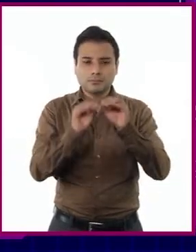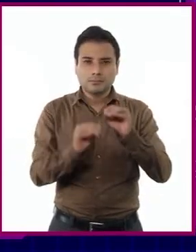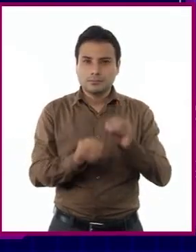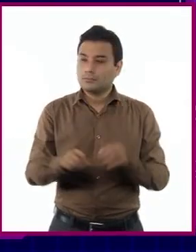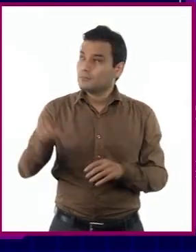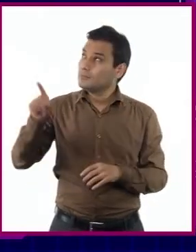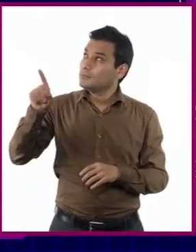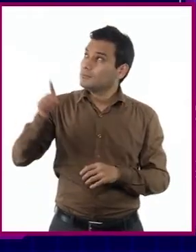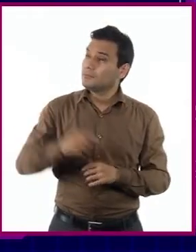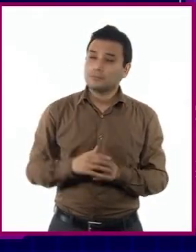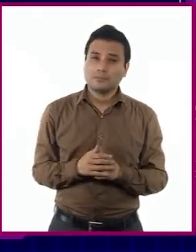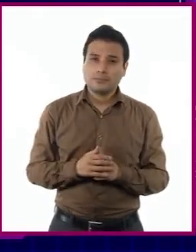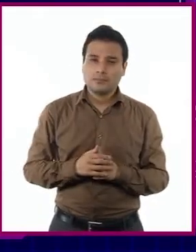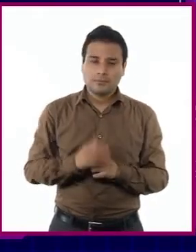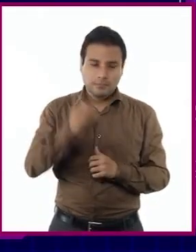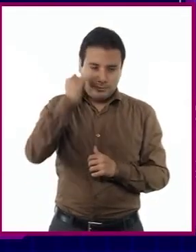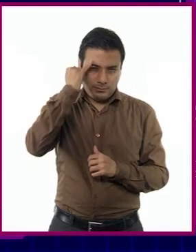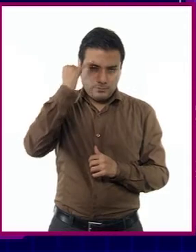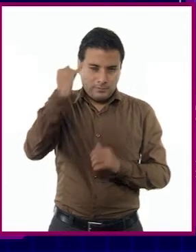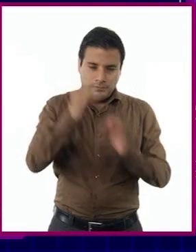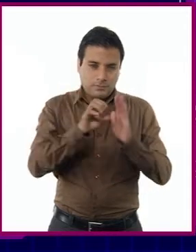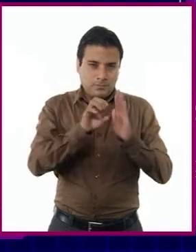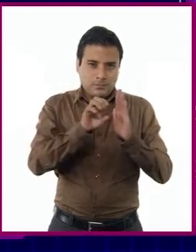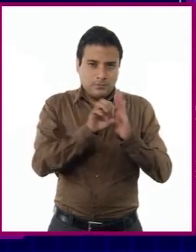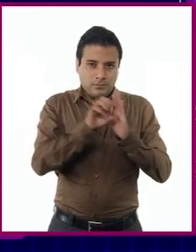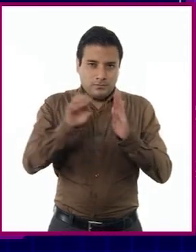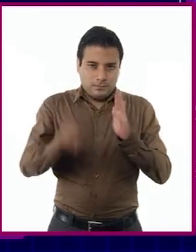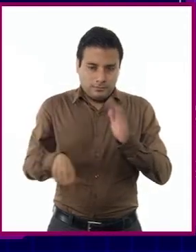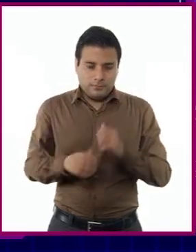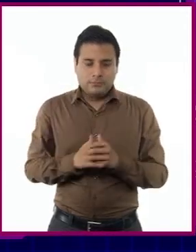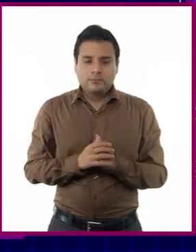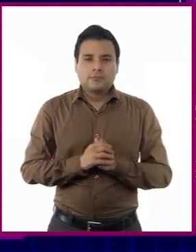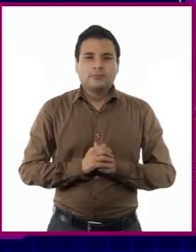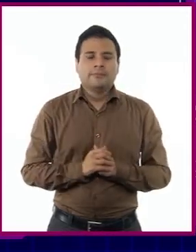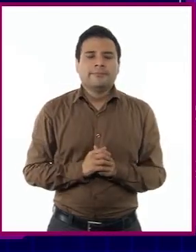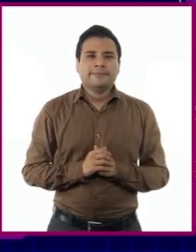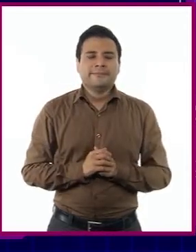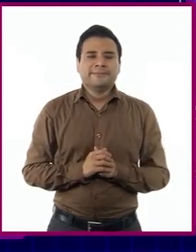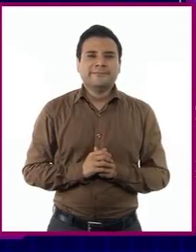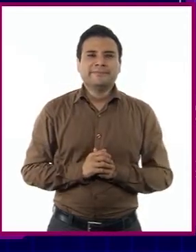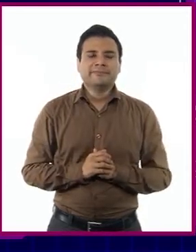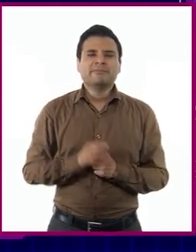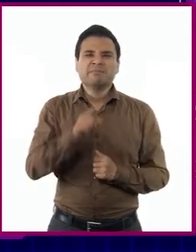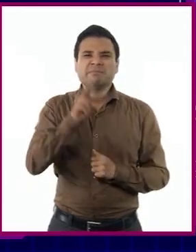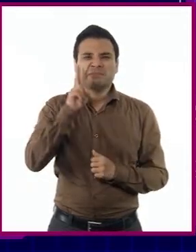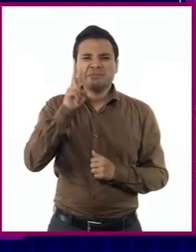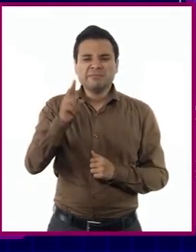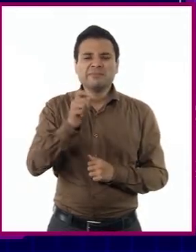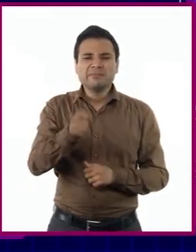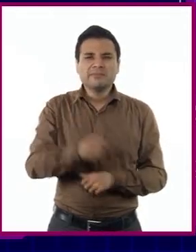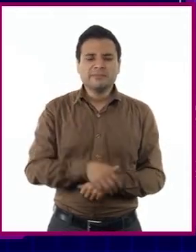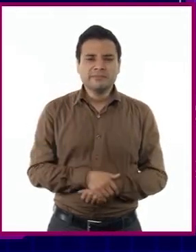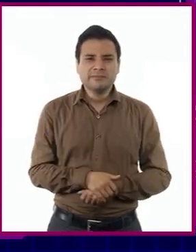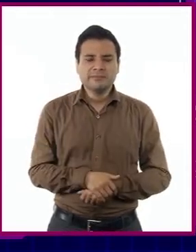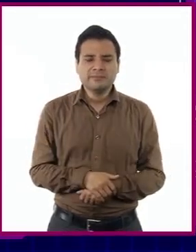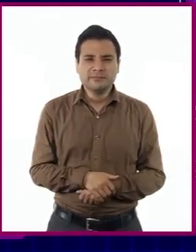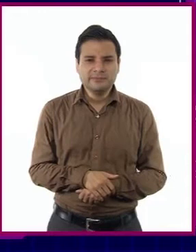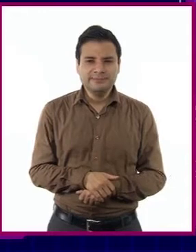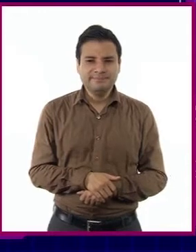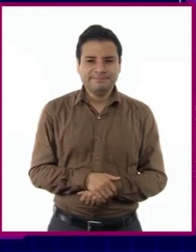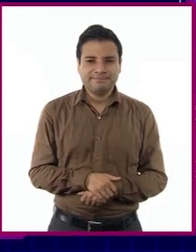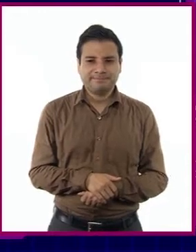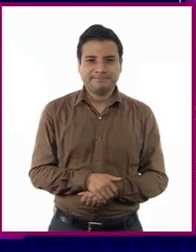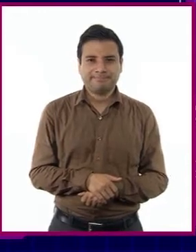en un cilindro recto como se muestra en la imagen y observan consideren